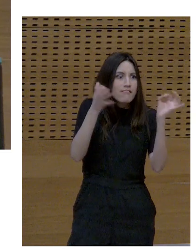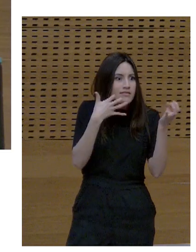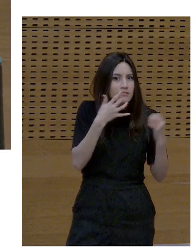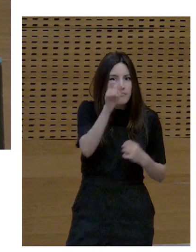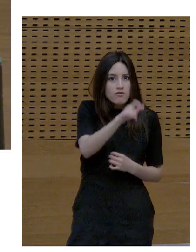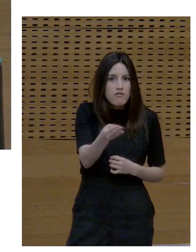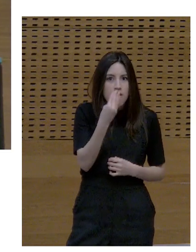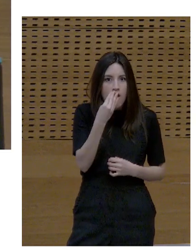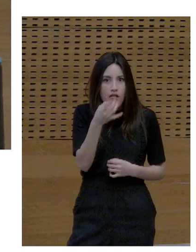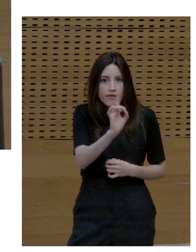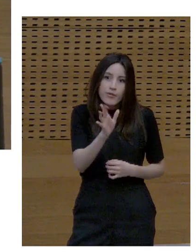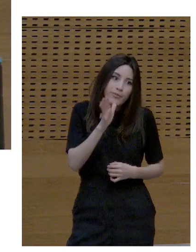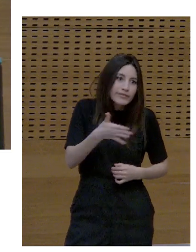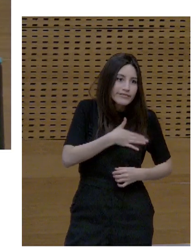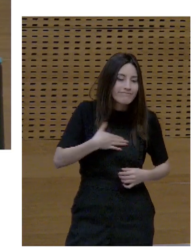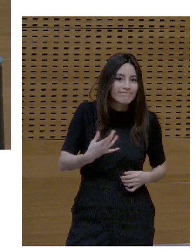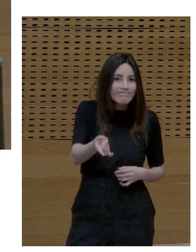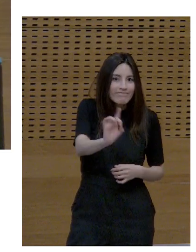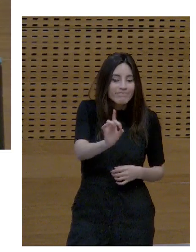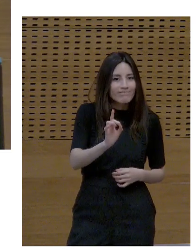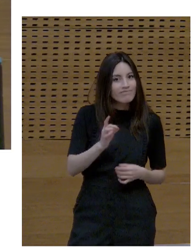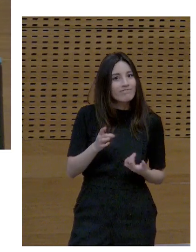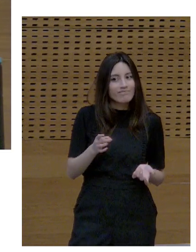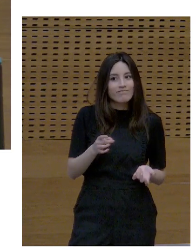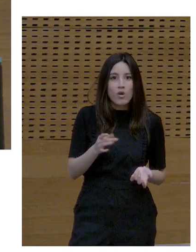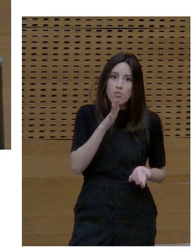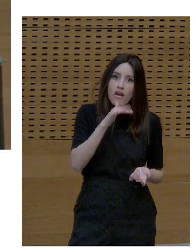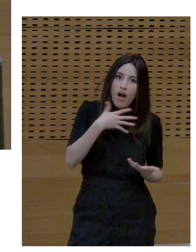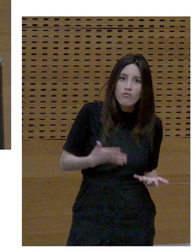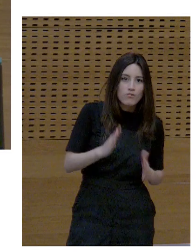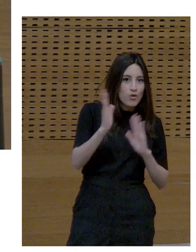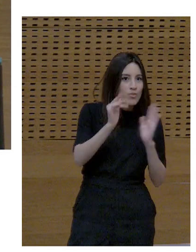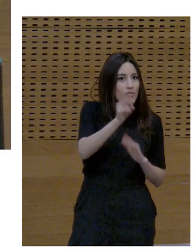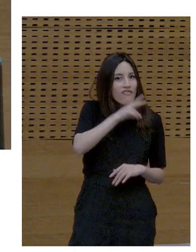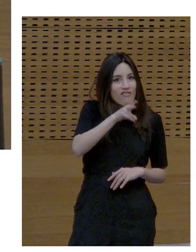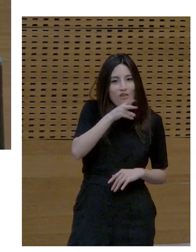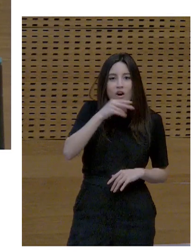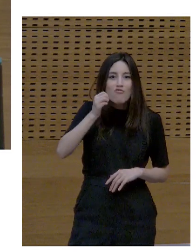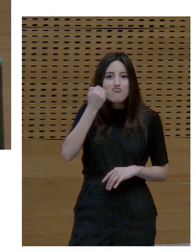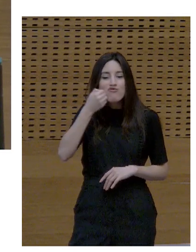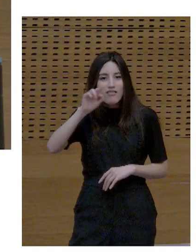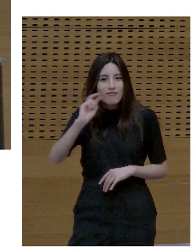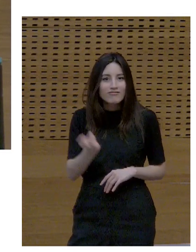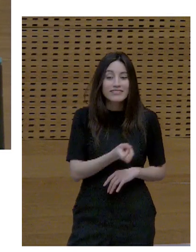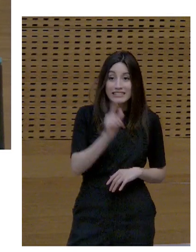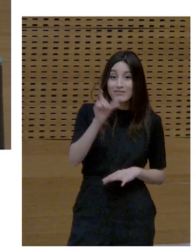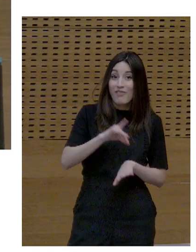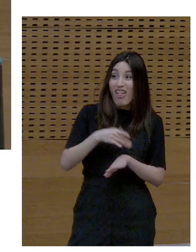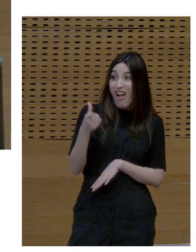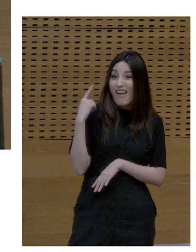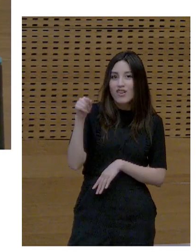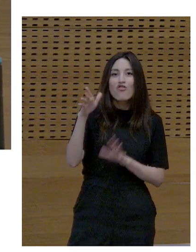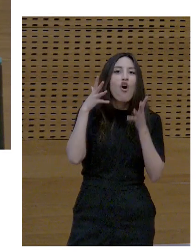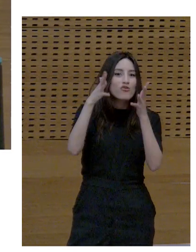aquí en Tudela es porque no quiere, ¿no? O sea, porque allá están todas las verduras, etcétera. Y ese fue su consejo principal.